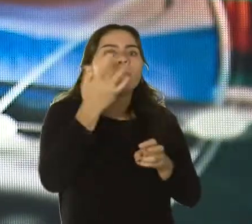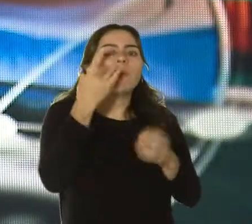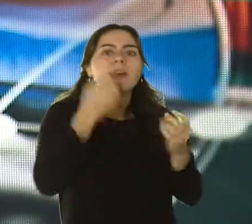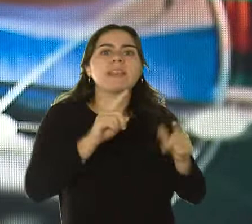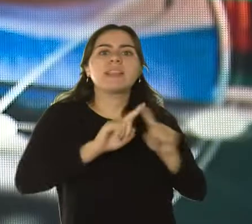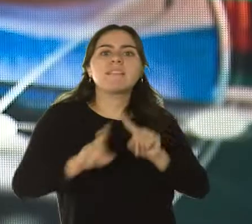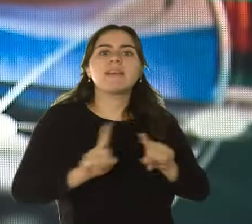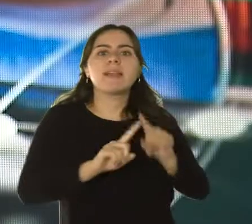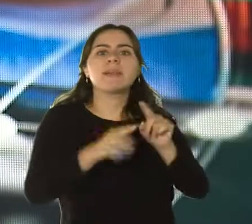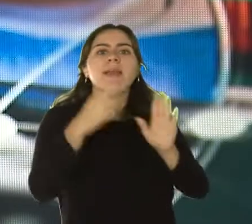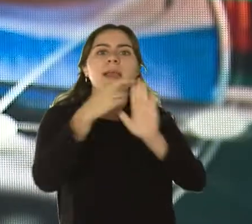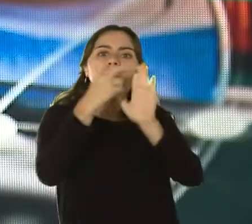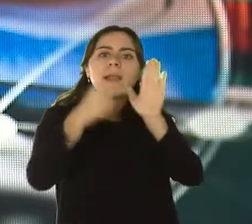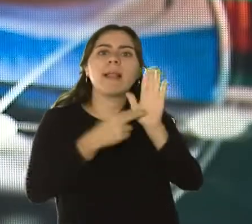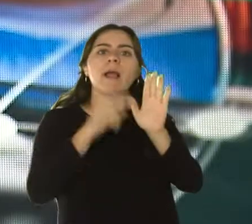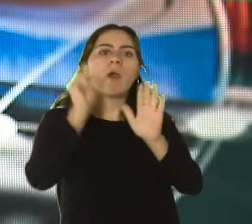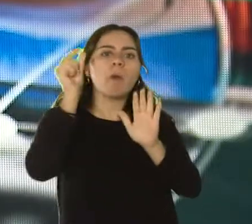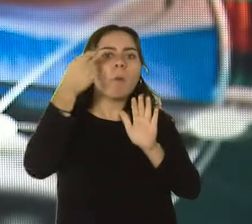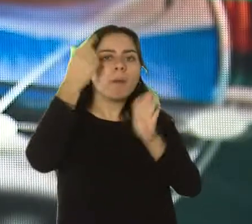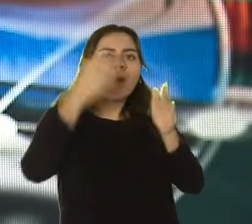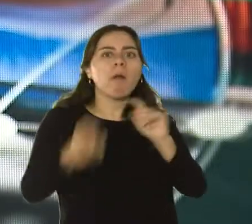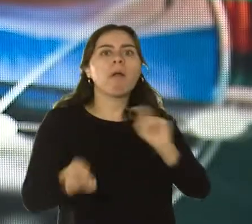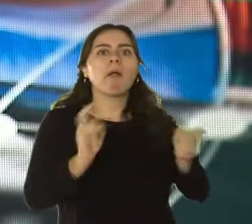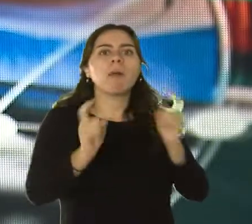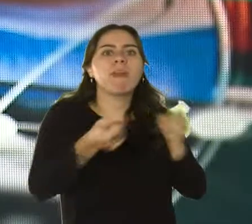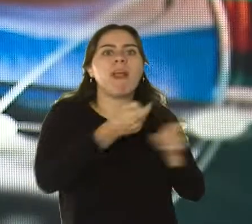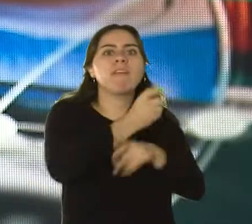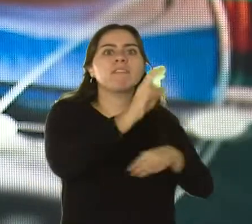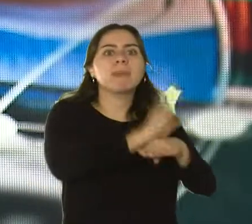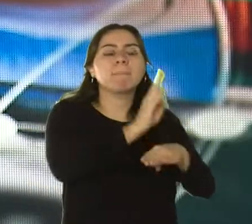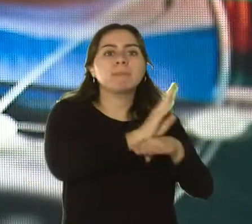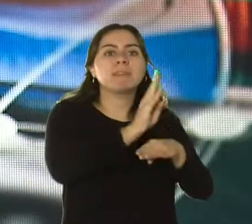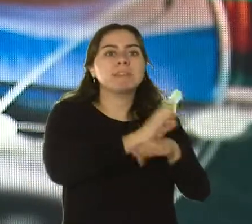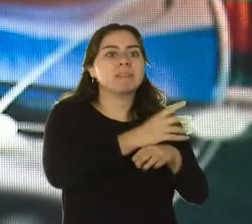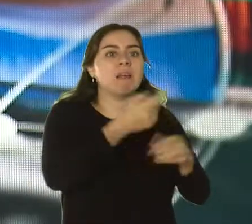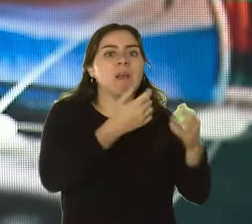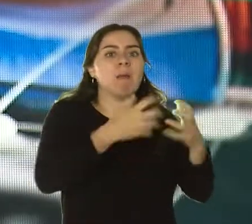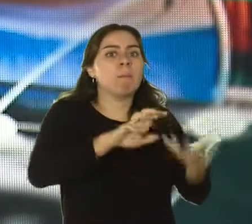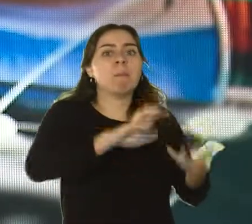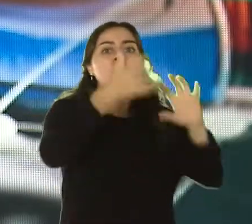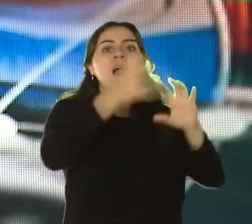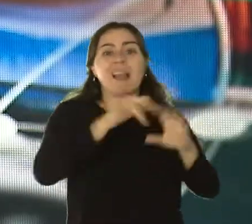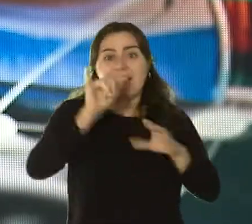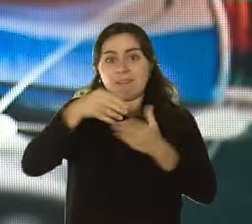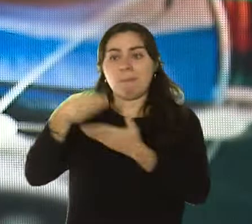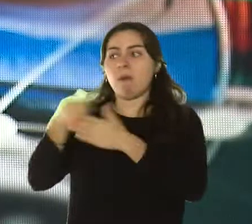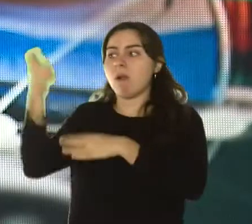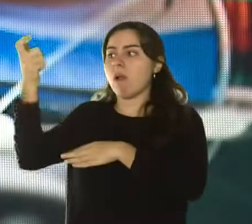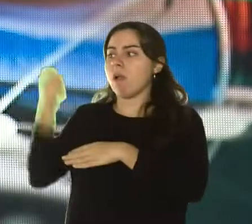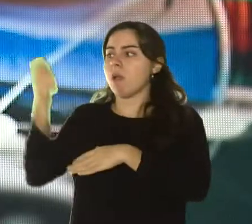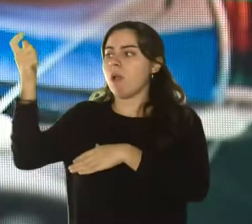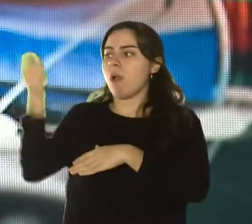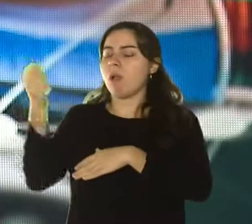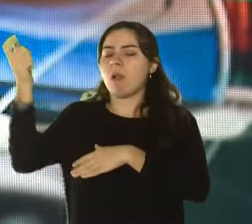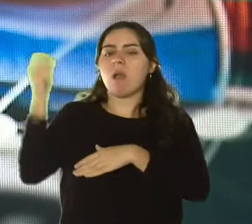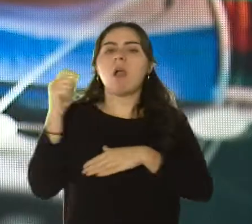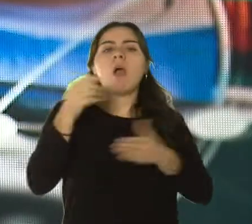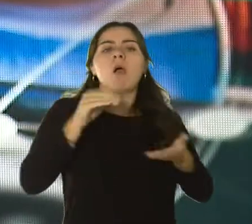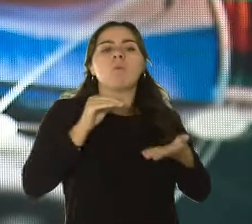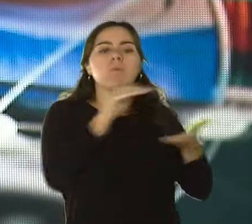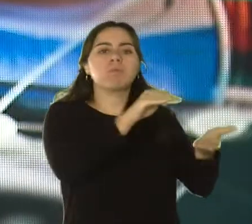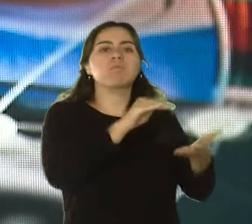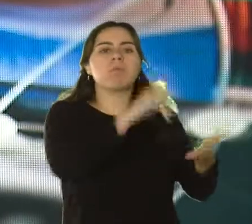el funcionamiento y la operación de estos negocios, se pudiera subsanar con estas ayudas gubernamentales que el gobierno federal había